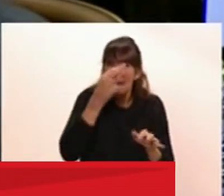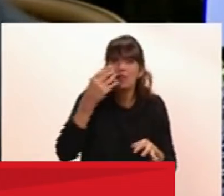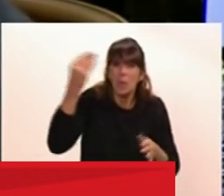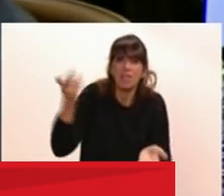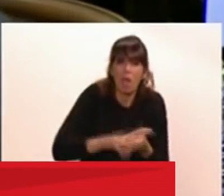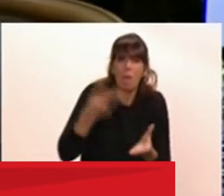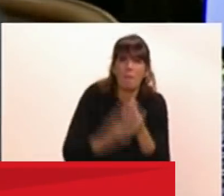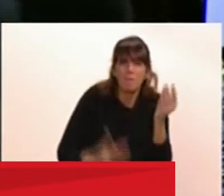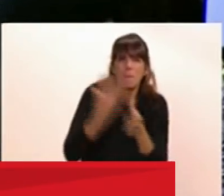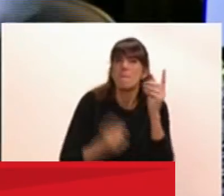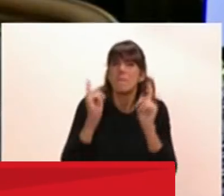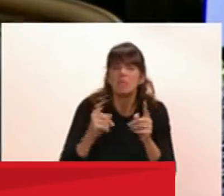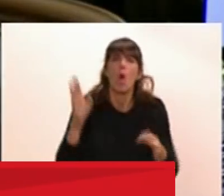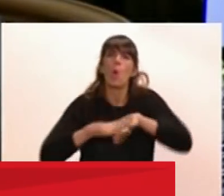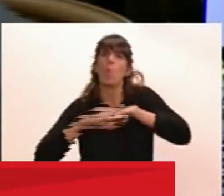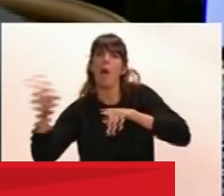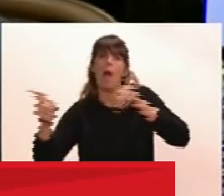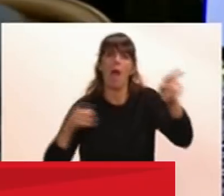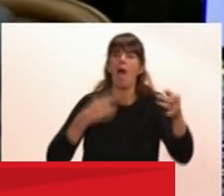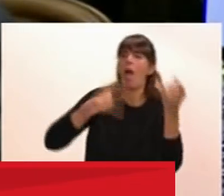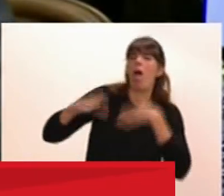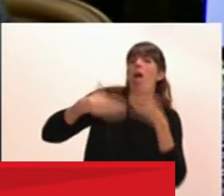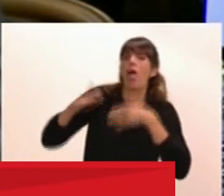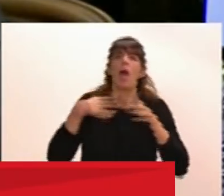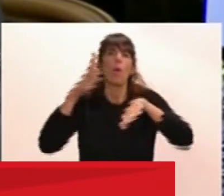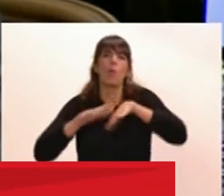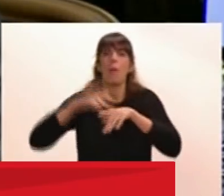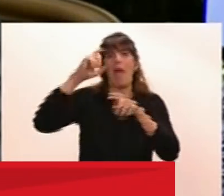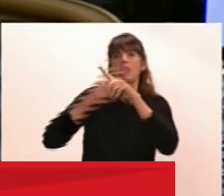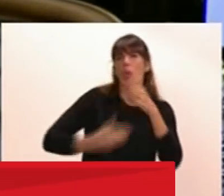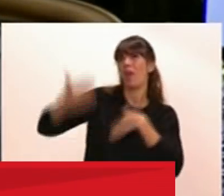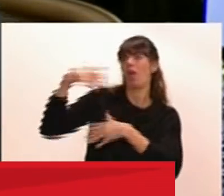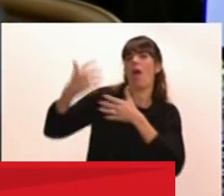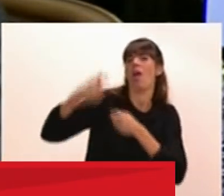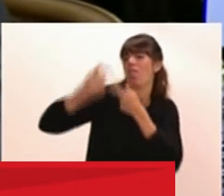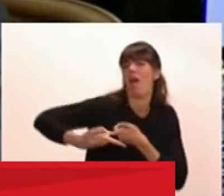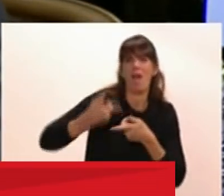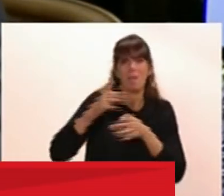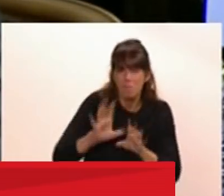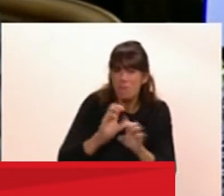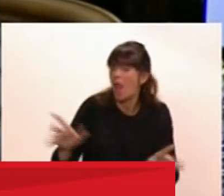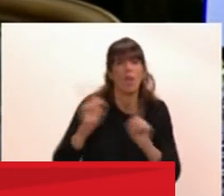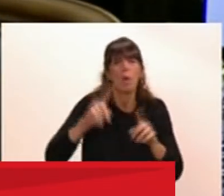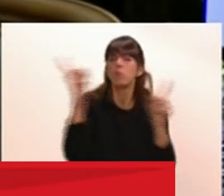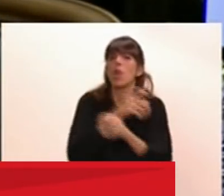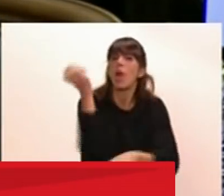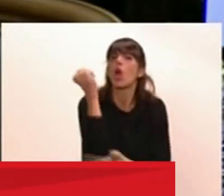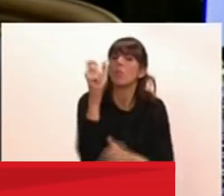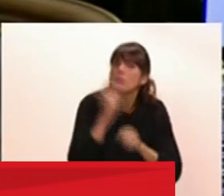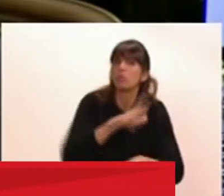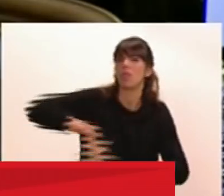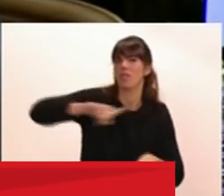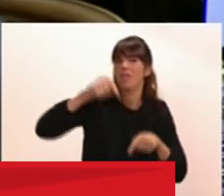y disimular lo que es culpa de otro, que la turbulencia, que la pesada herencia. Tienen este programa económico, no se quieren hacer cargo y ahora lo